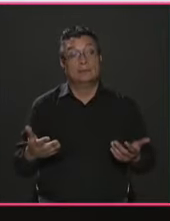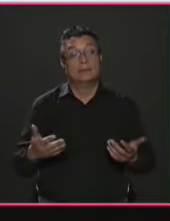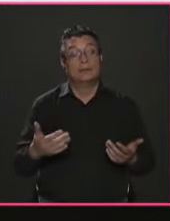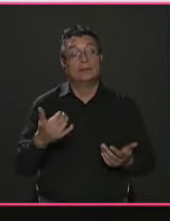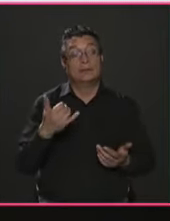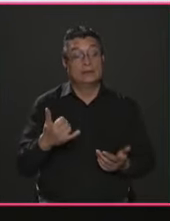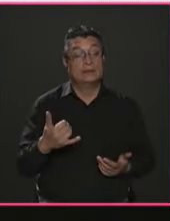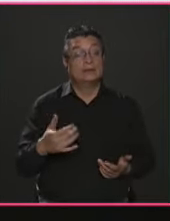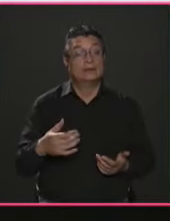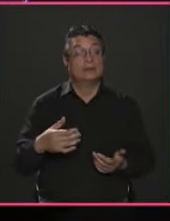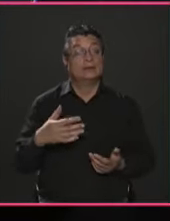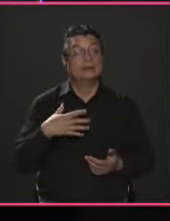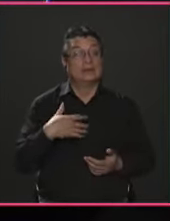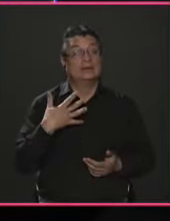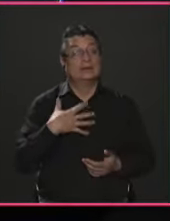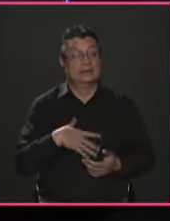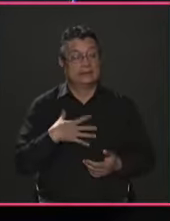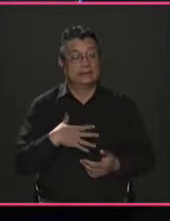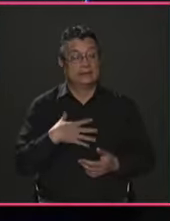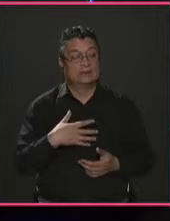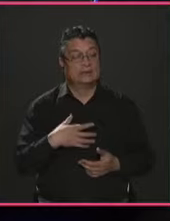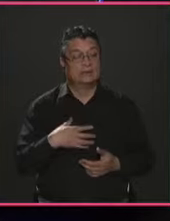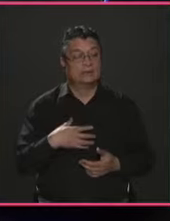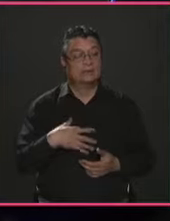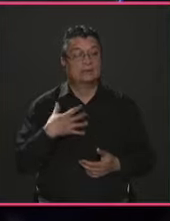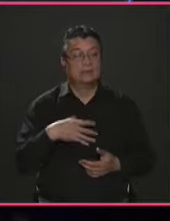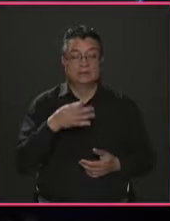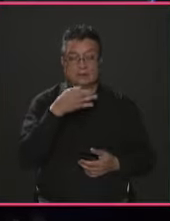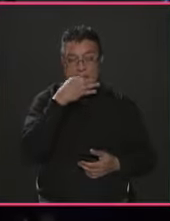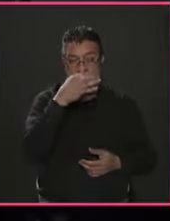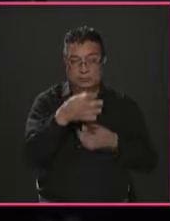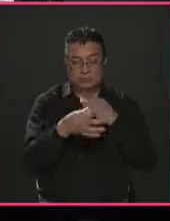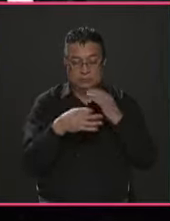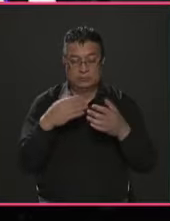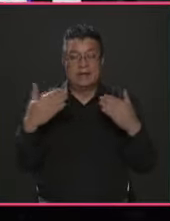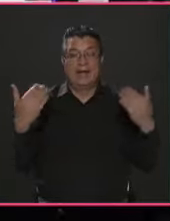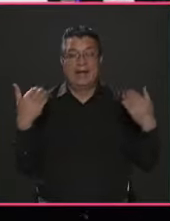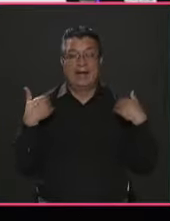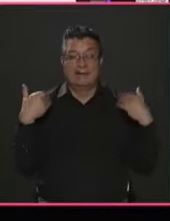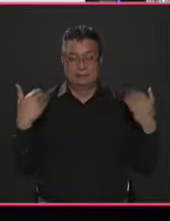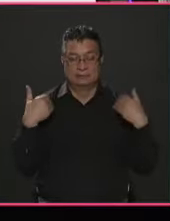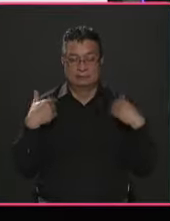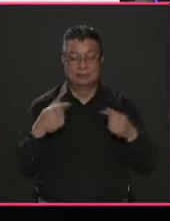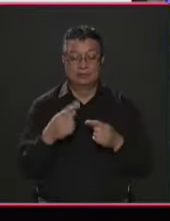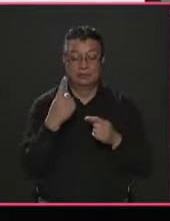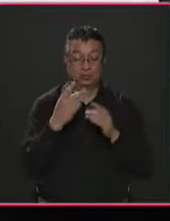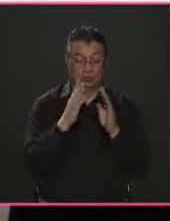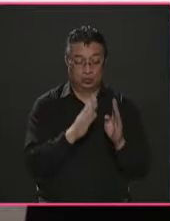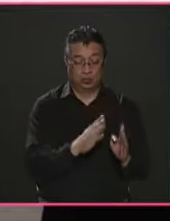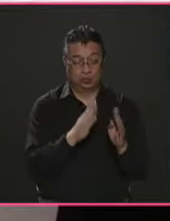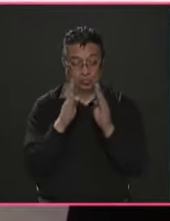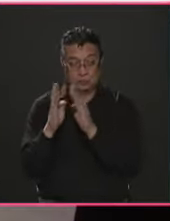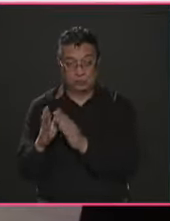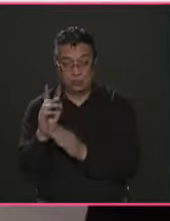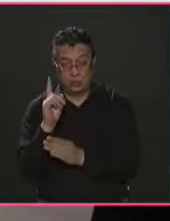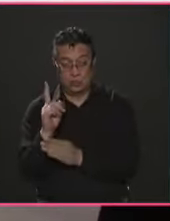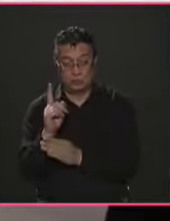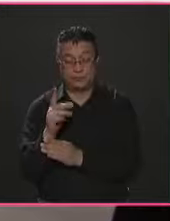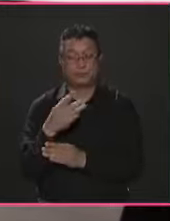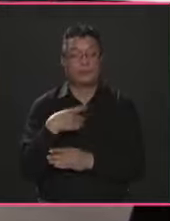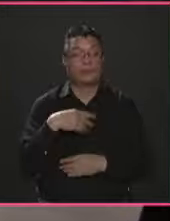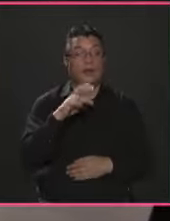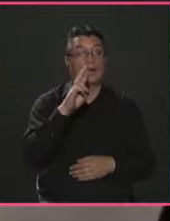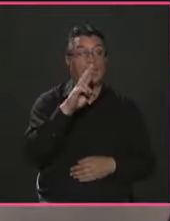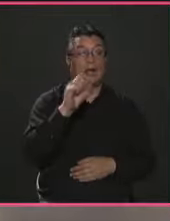eh les quiero eh eh hacer un ejercicio tenemos por una parte el rap